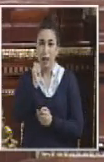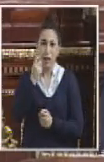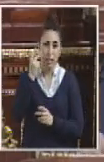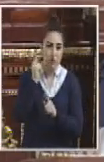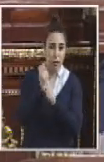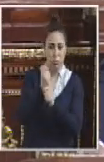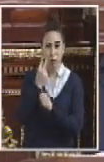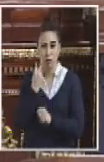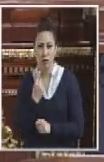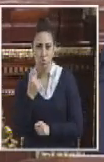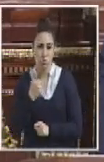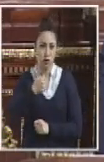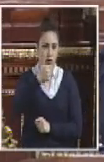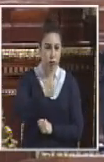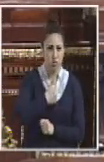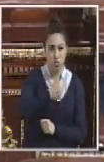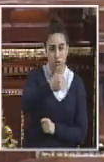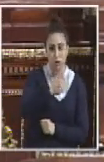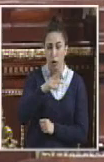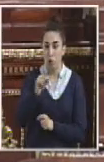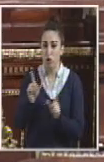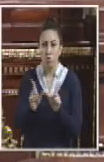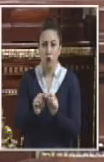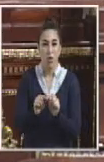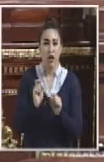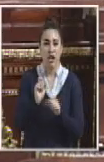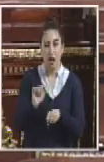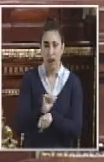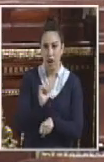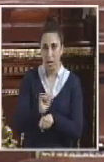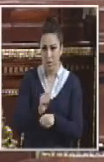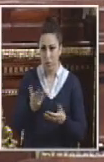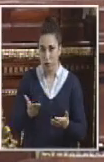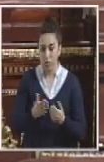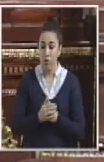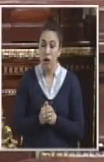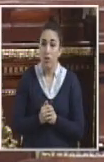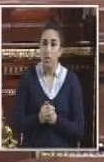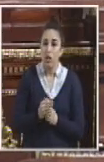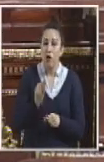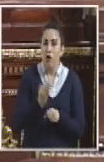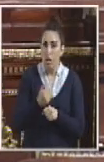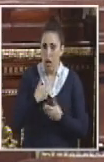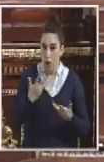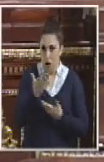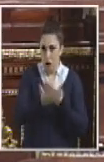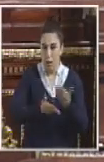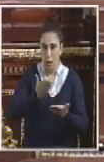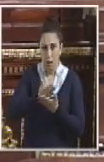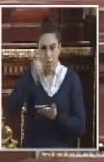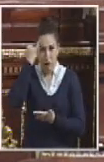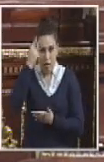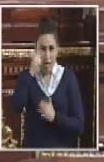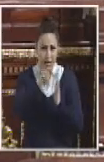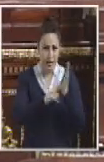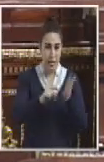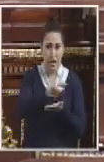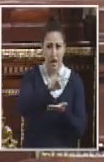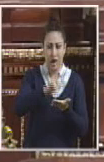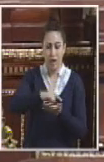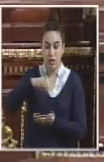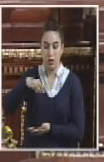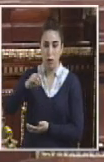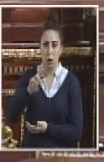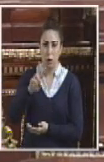Lo que propongo en esta iniciativa, que busca reformar la Ley de Movilidad, es que se amplíe el alcance